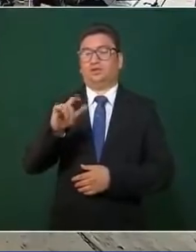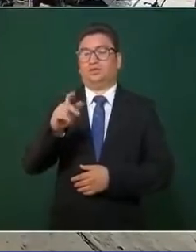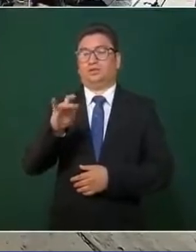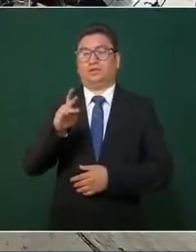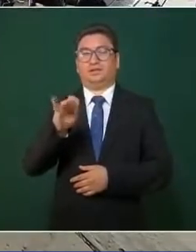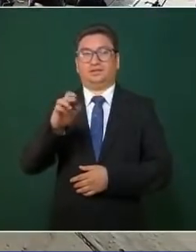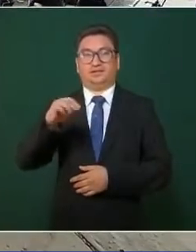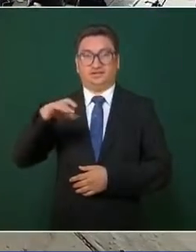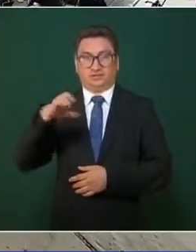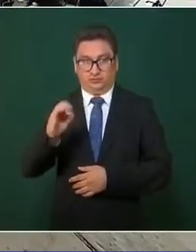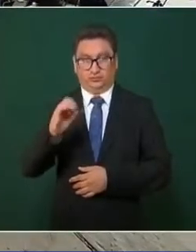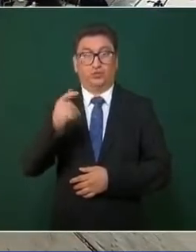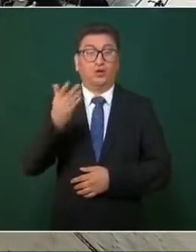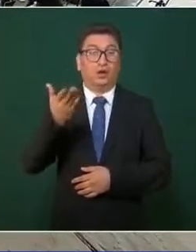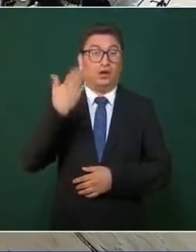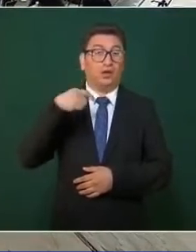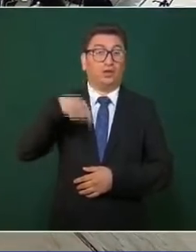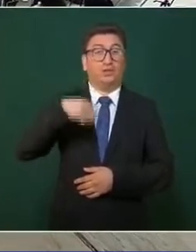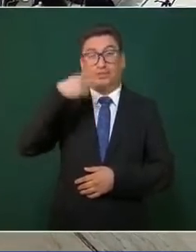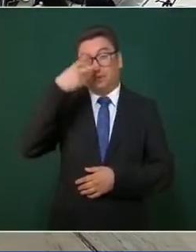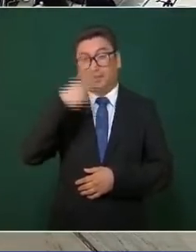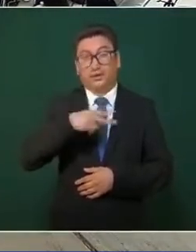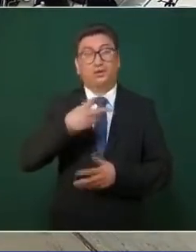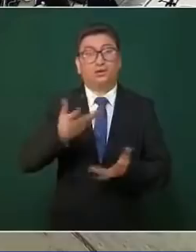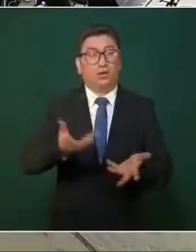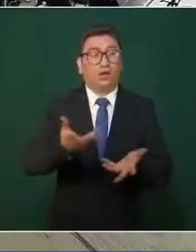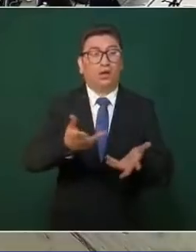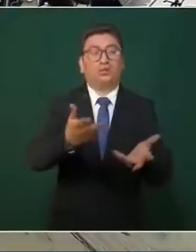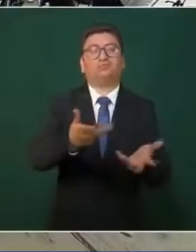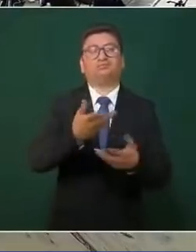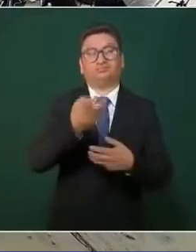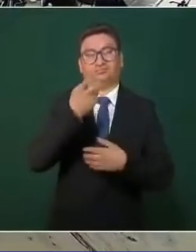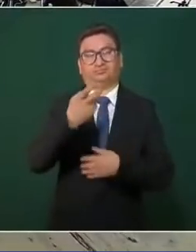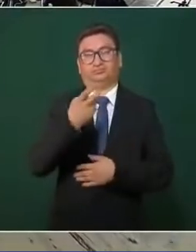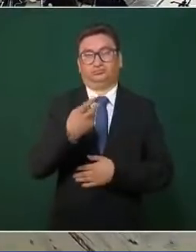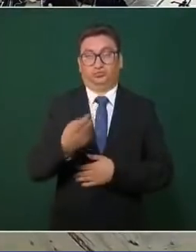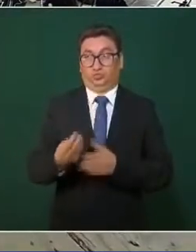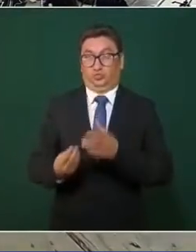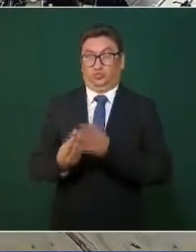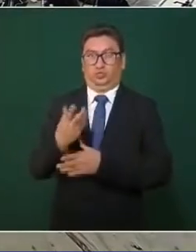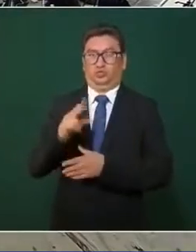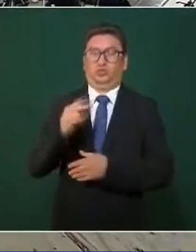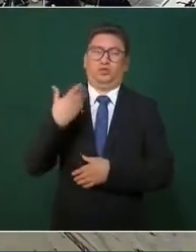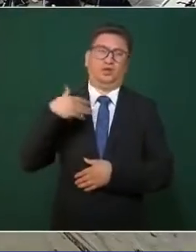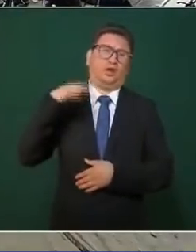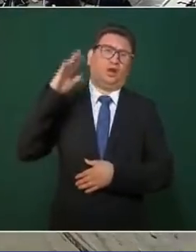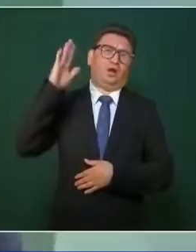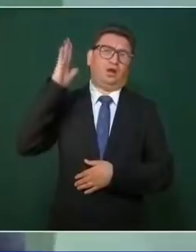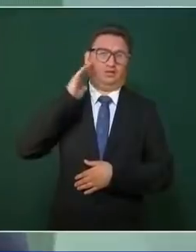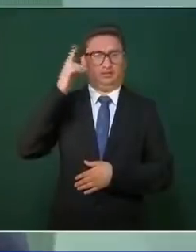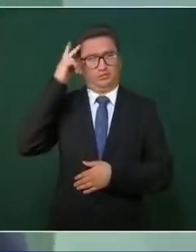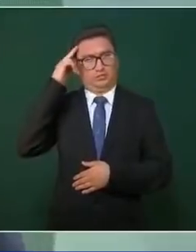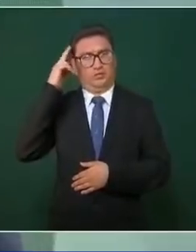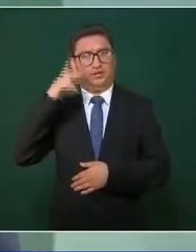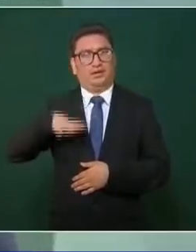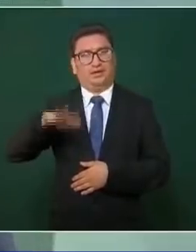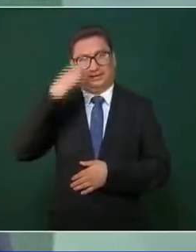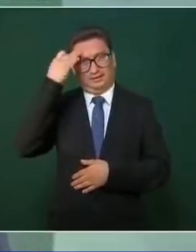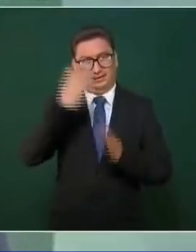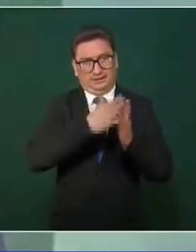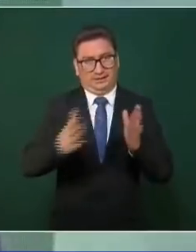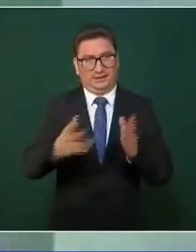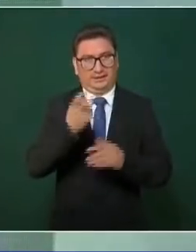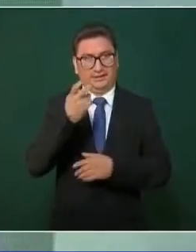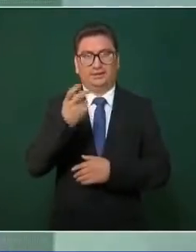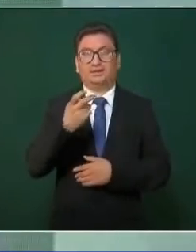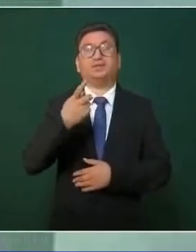se aplicó en México, porque no es novedad, desde la época de Porfirio Díaz.